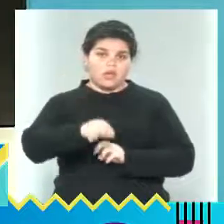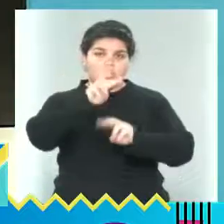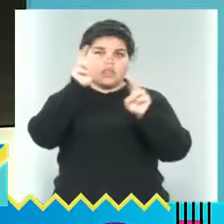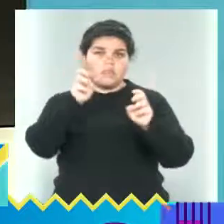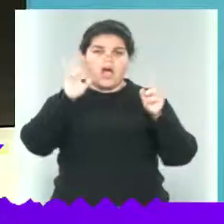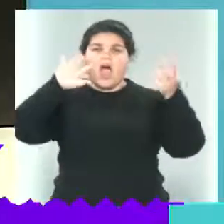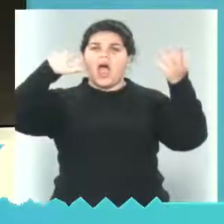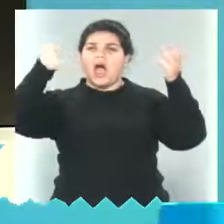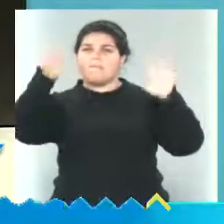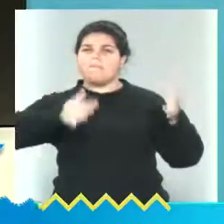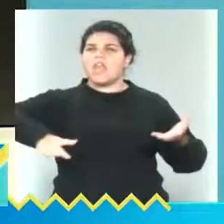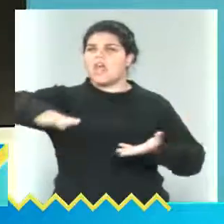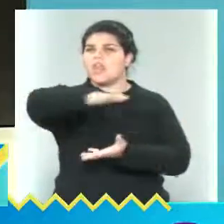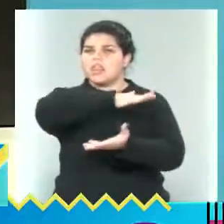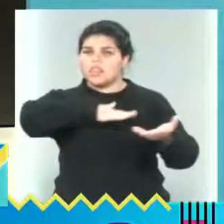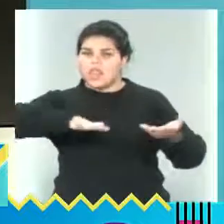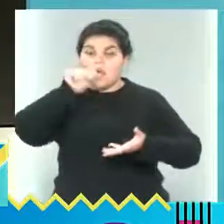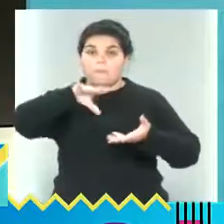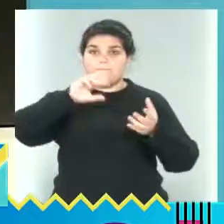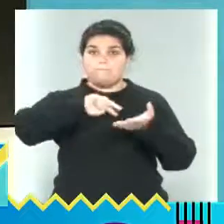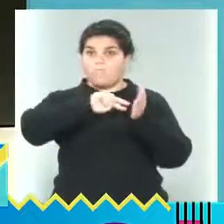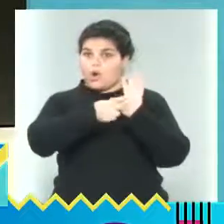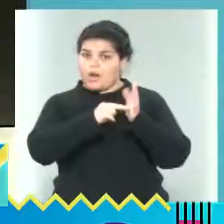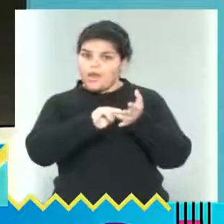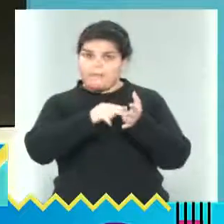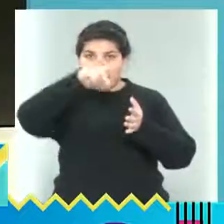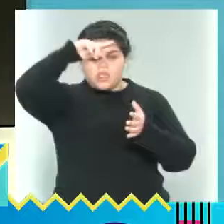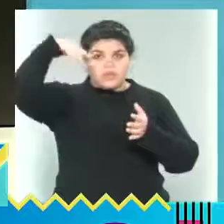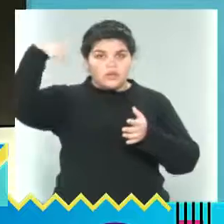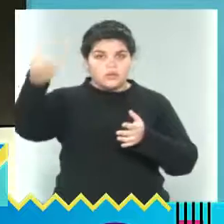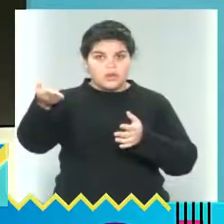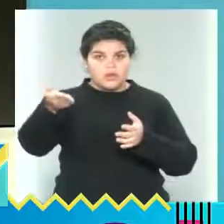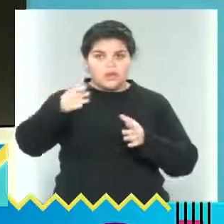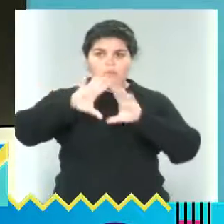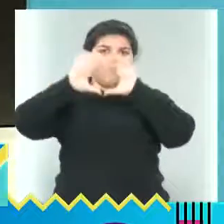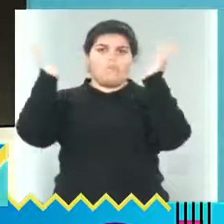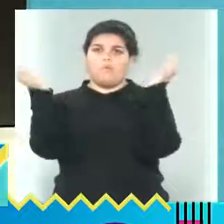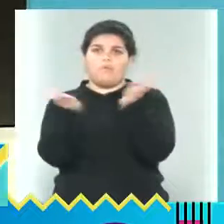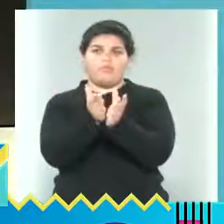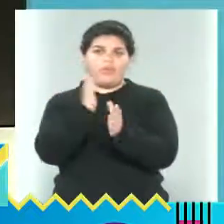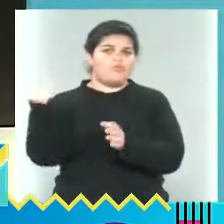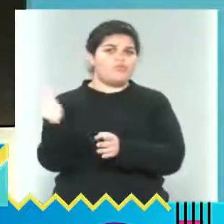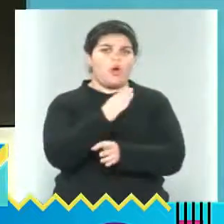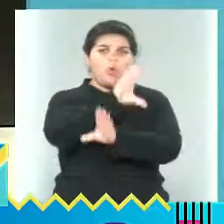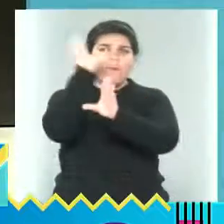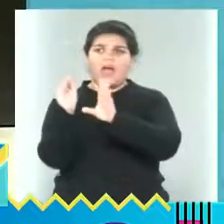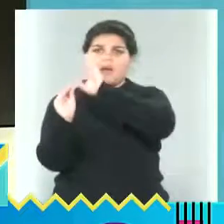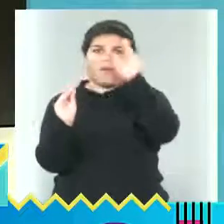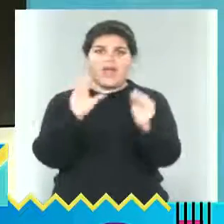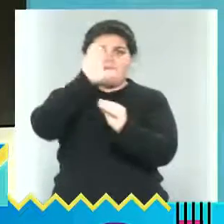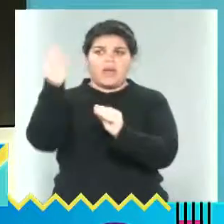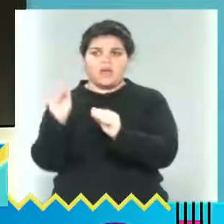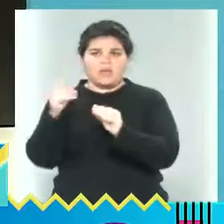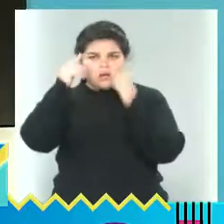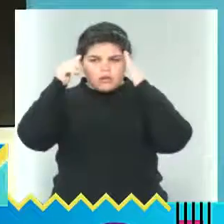ambiente. Una de las problemáticas más importantes a nivel internacional, ¿sí? Para todo el mundo, todos los países están por lo menos pensando en esto,